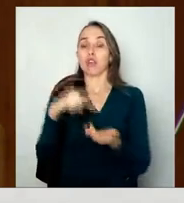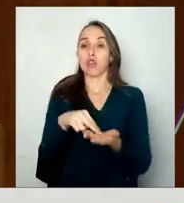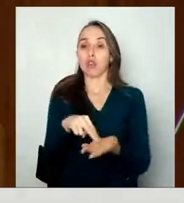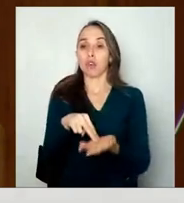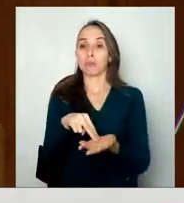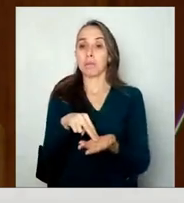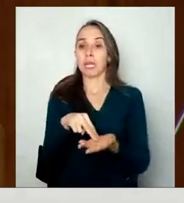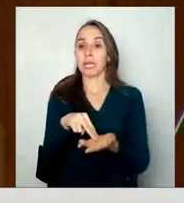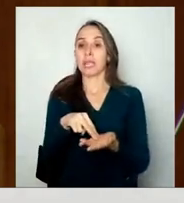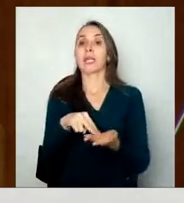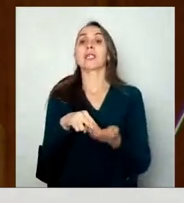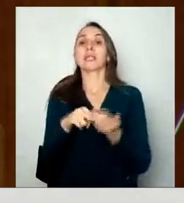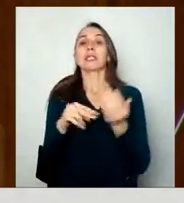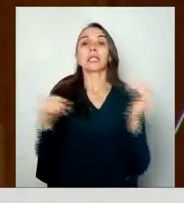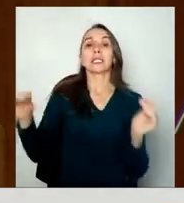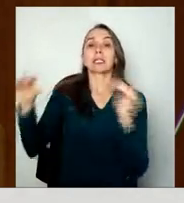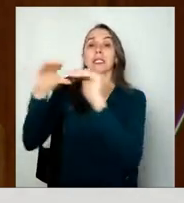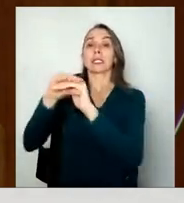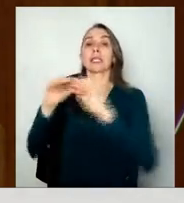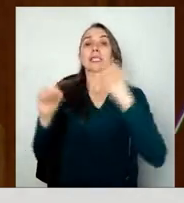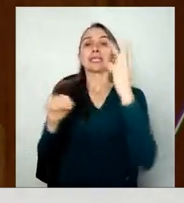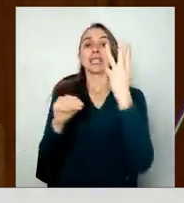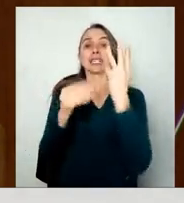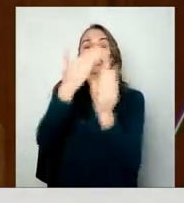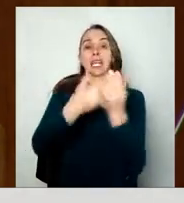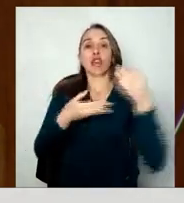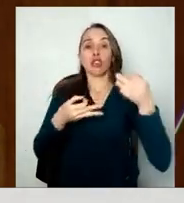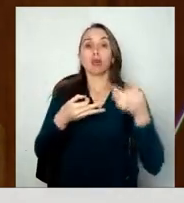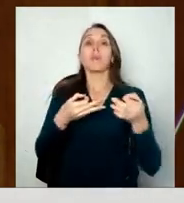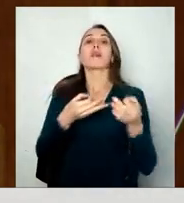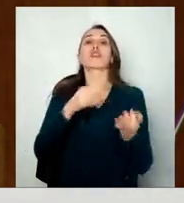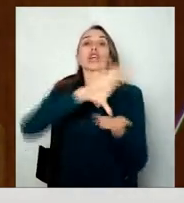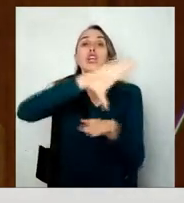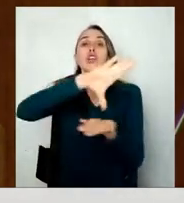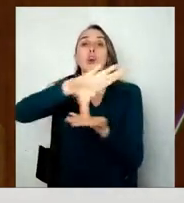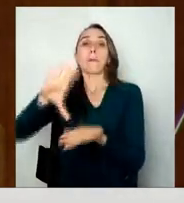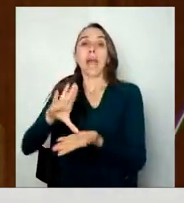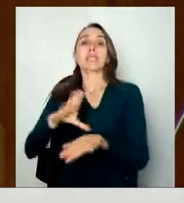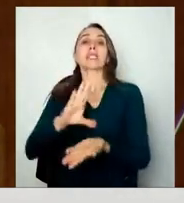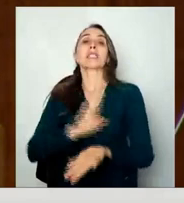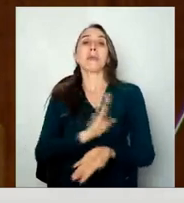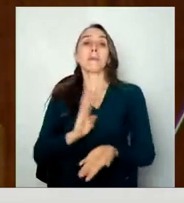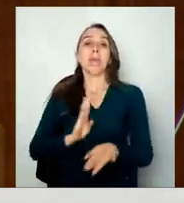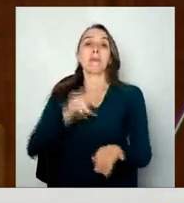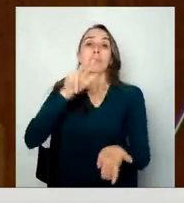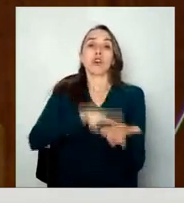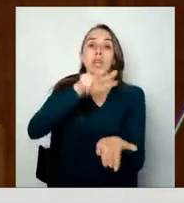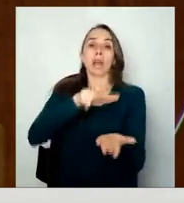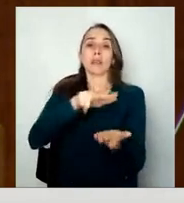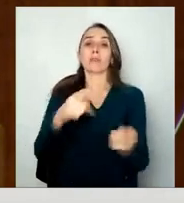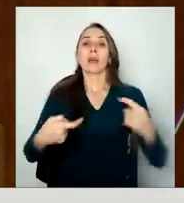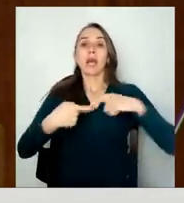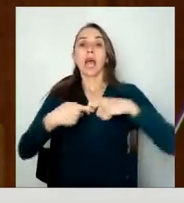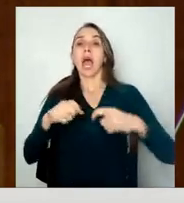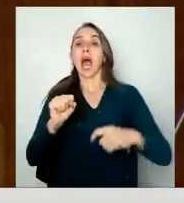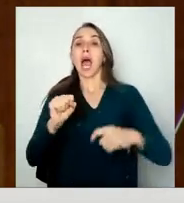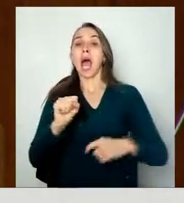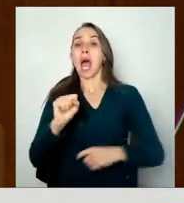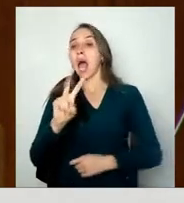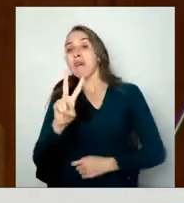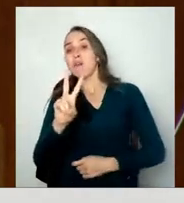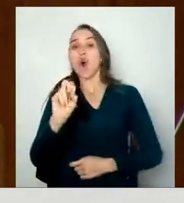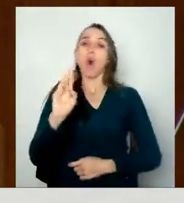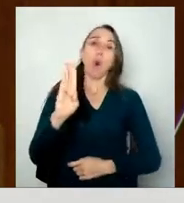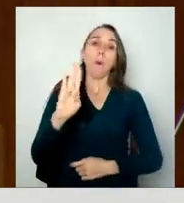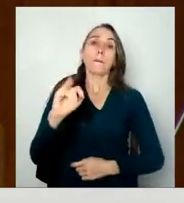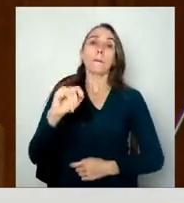depositó el tercer instrumento de ratificación y pueden ser miembros de la aviña los estados iberoamericanos que